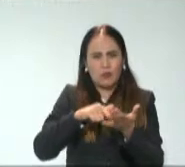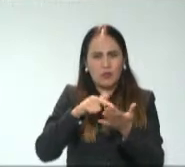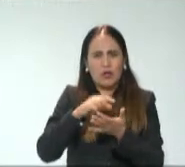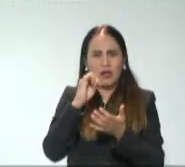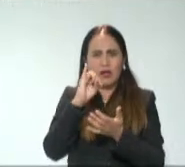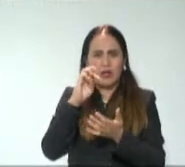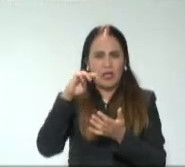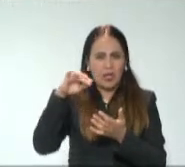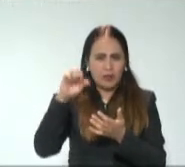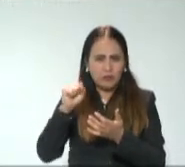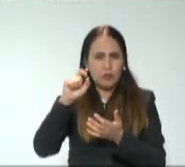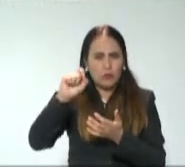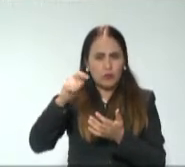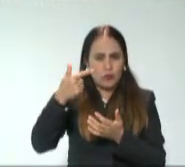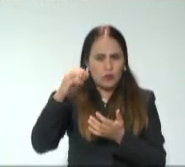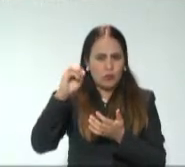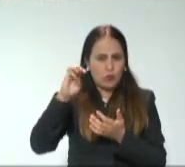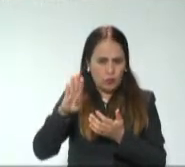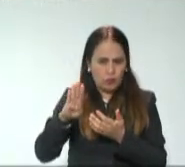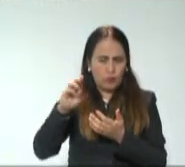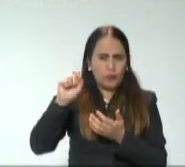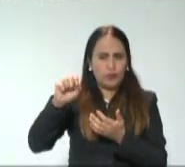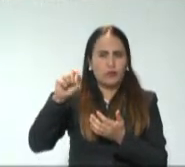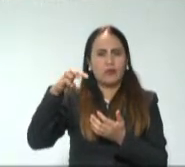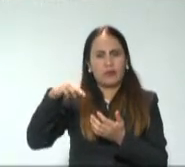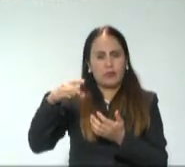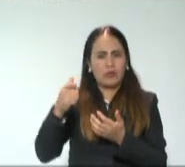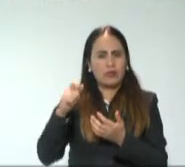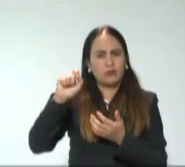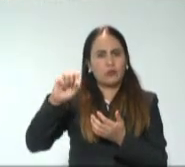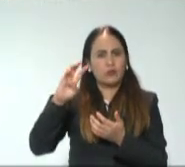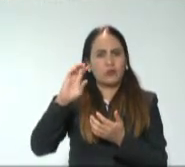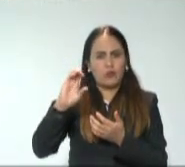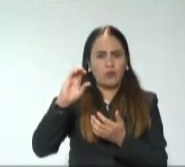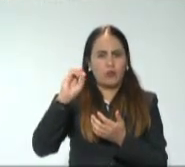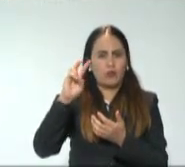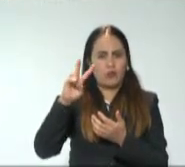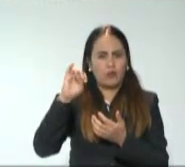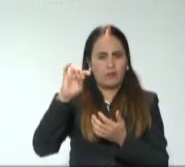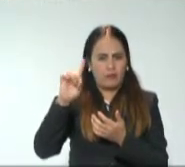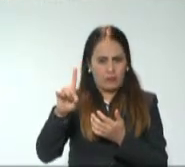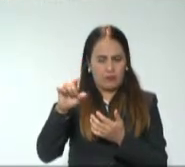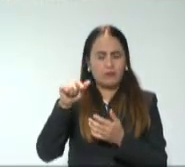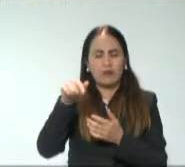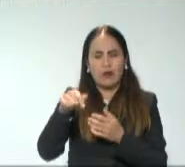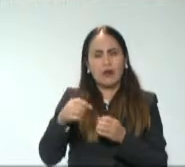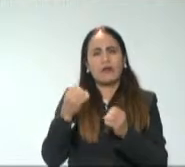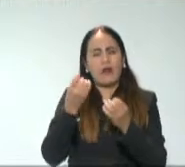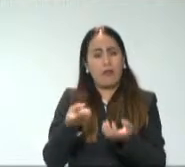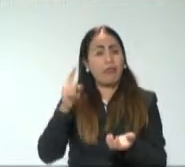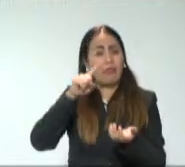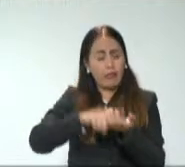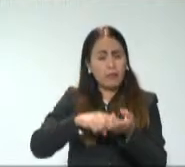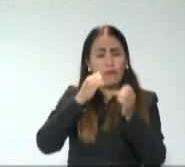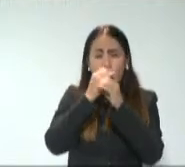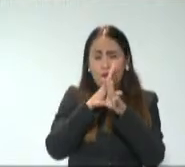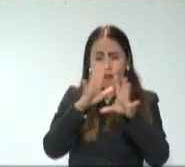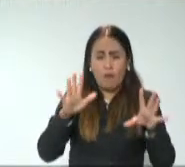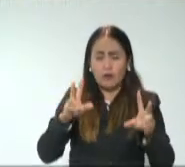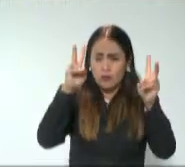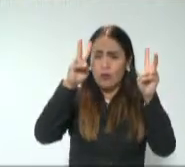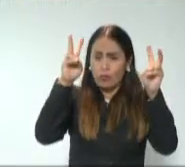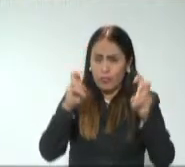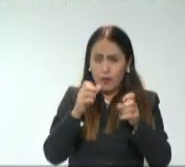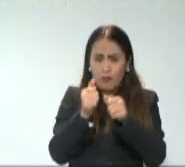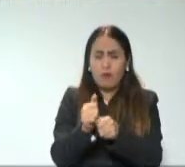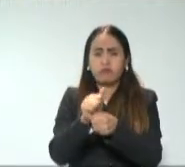ins.gov MX diagonal covid eh Como un solo repositorio para toda la información referente a la a